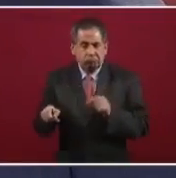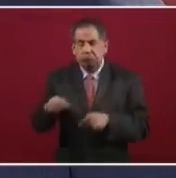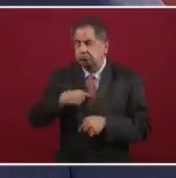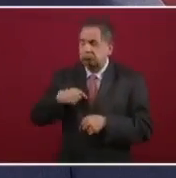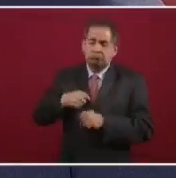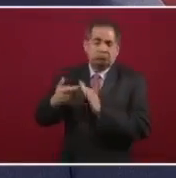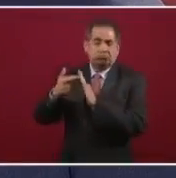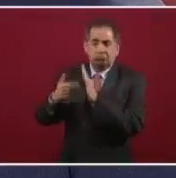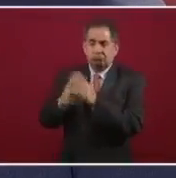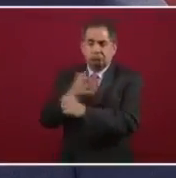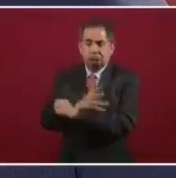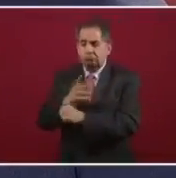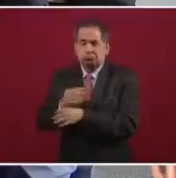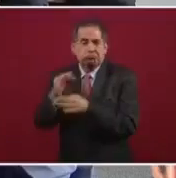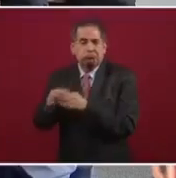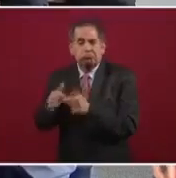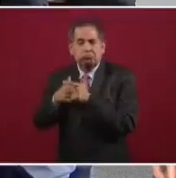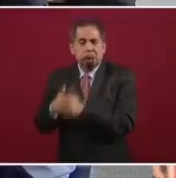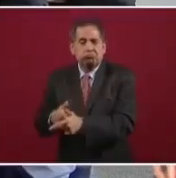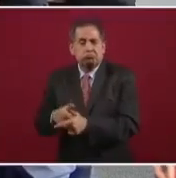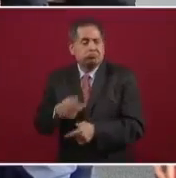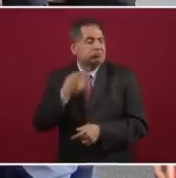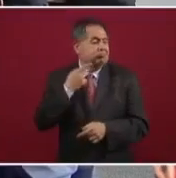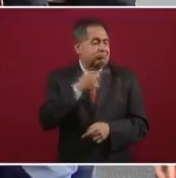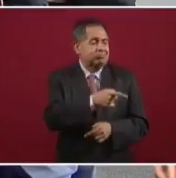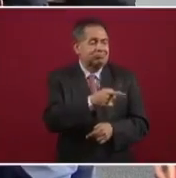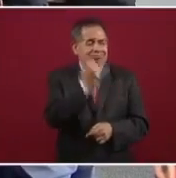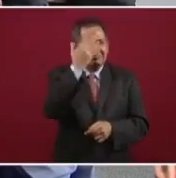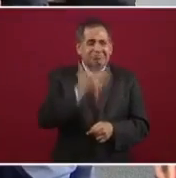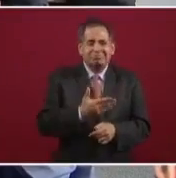decido por los principios.